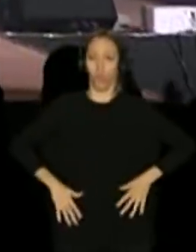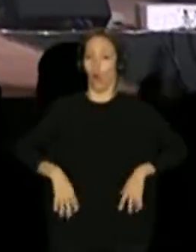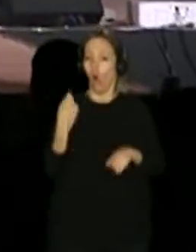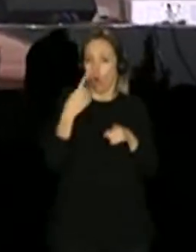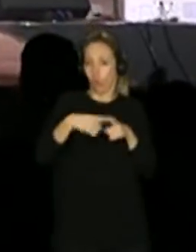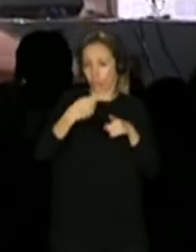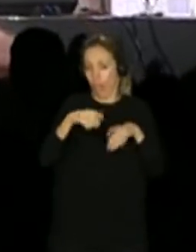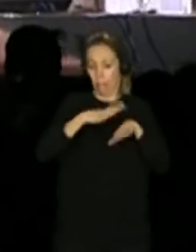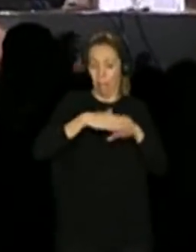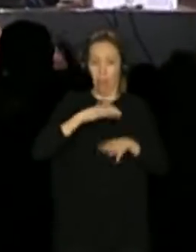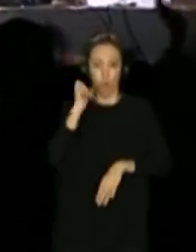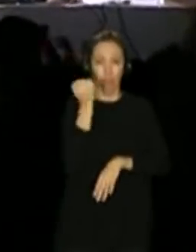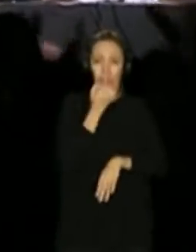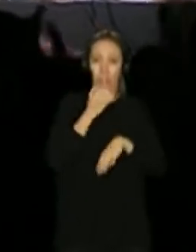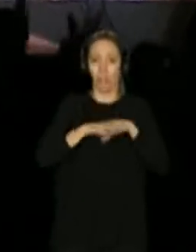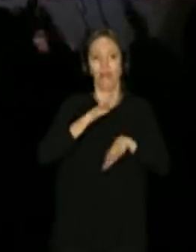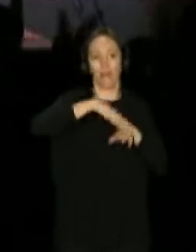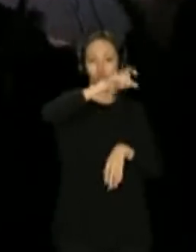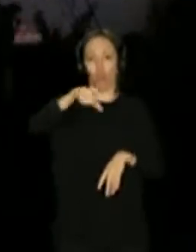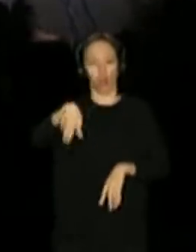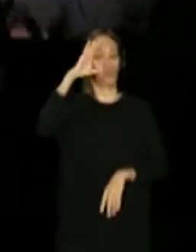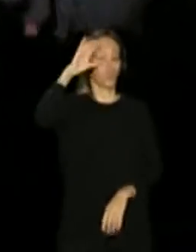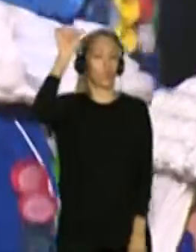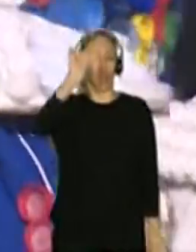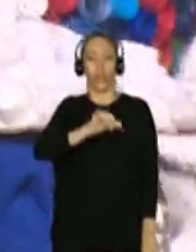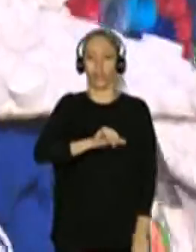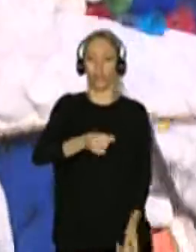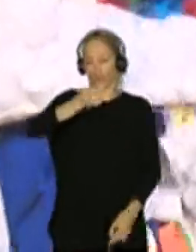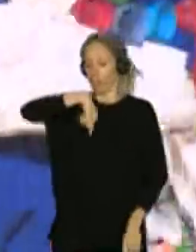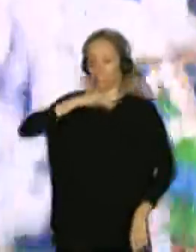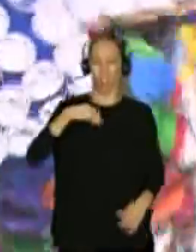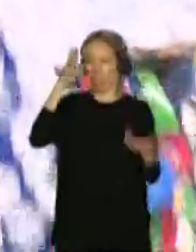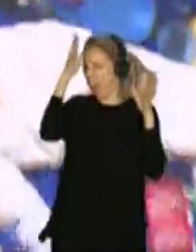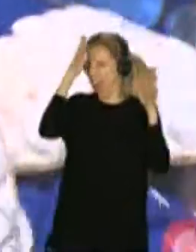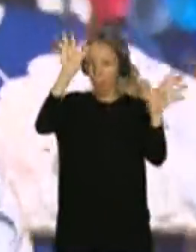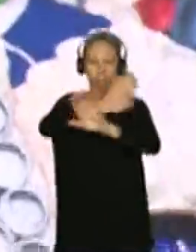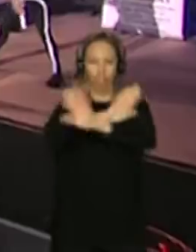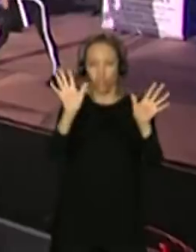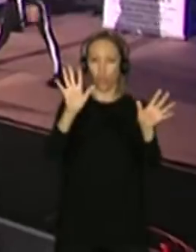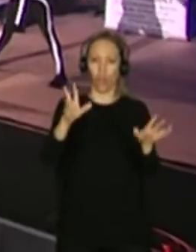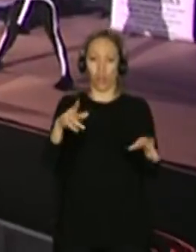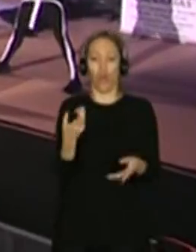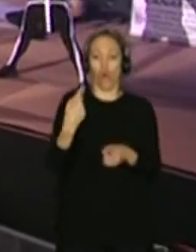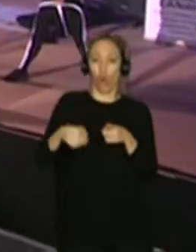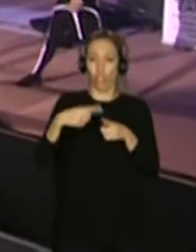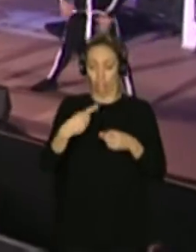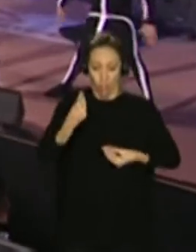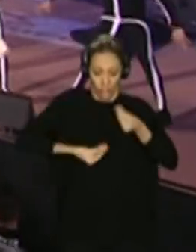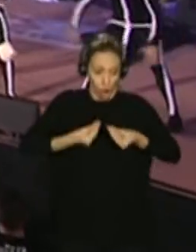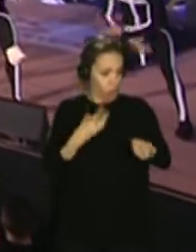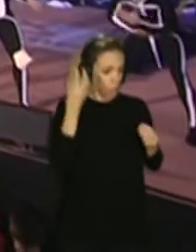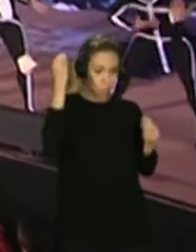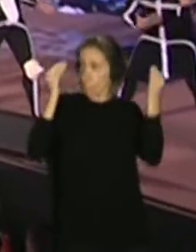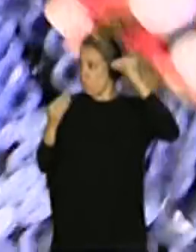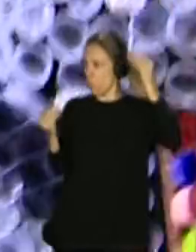me van a escuchar. Ya estamos hartos de que sigas buscando mis efectos, sin